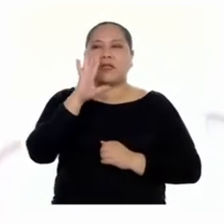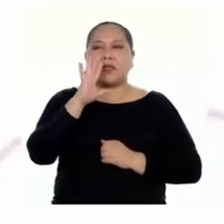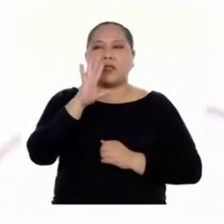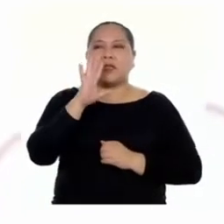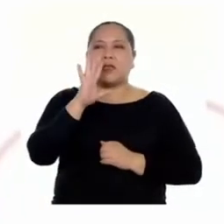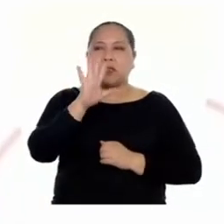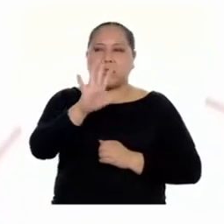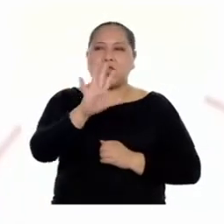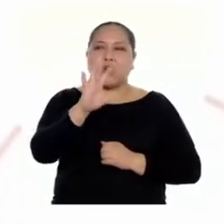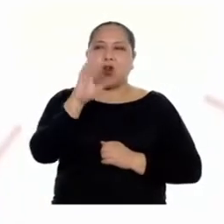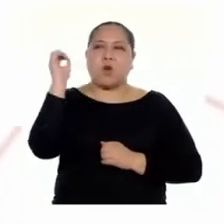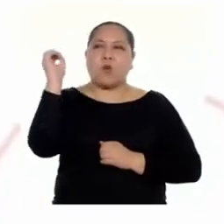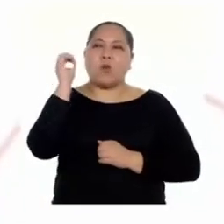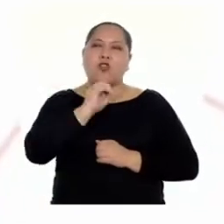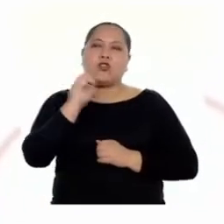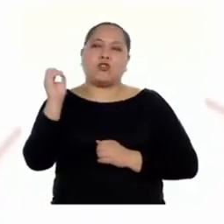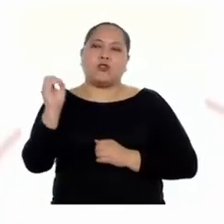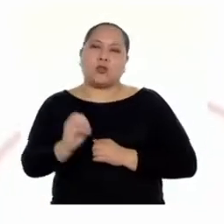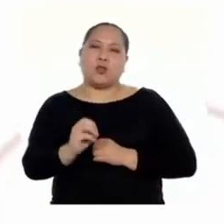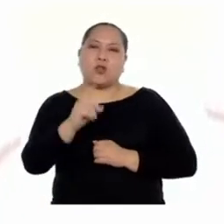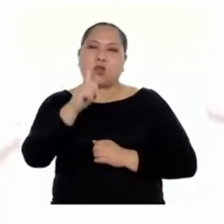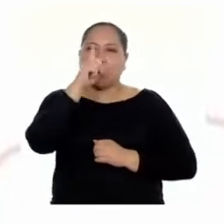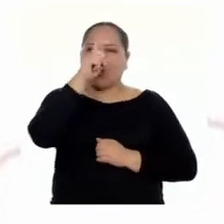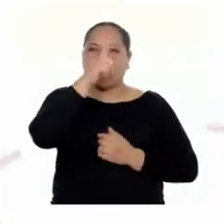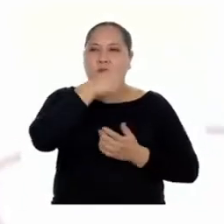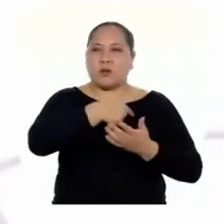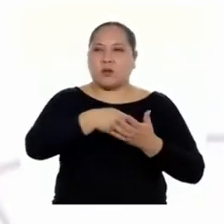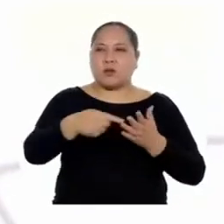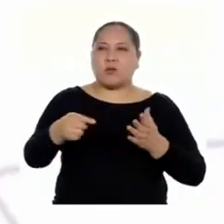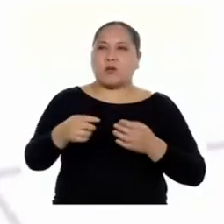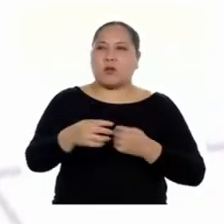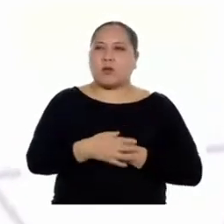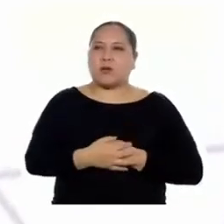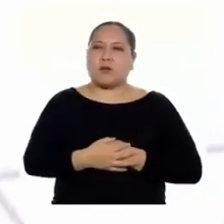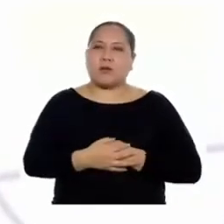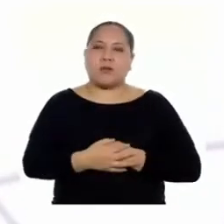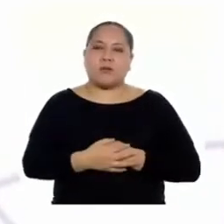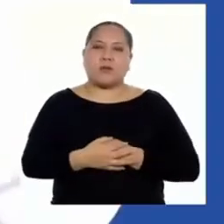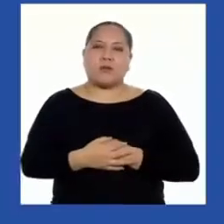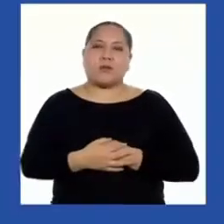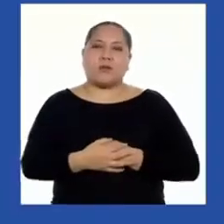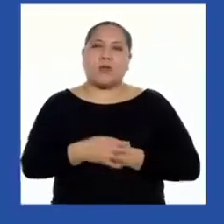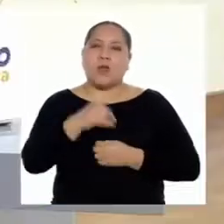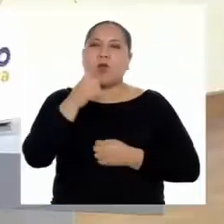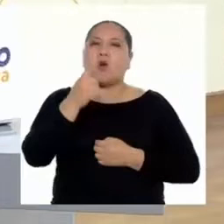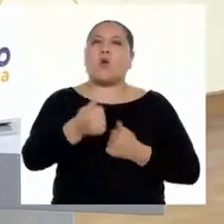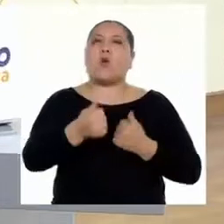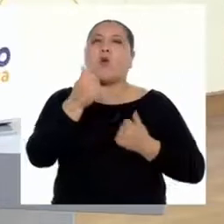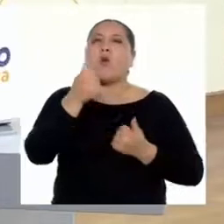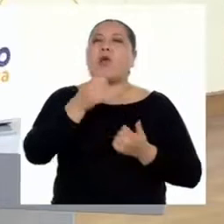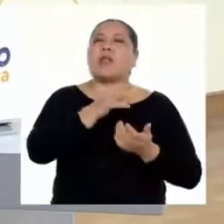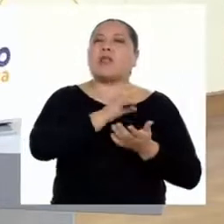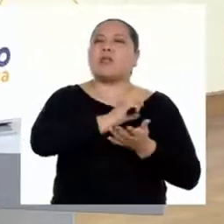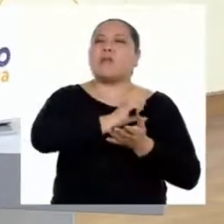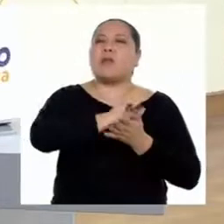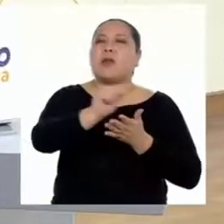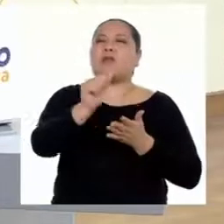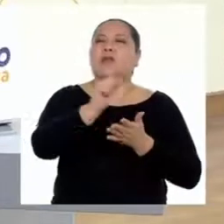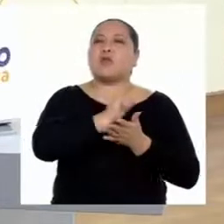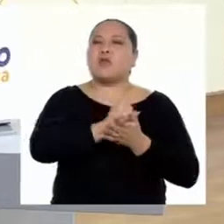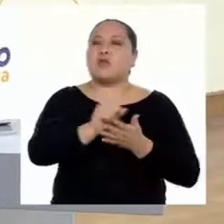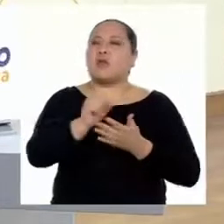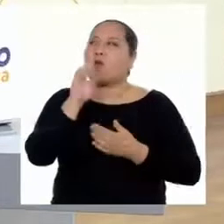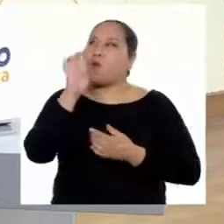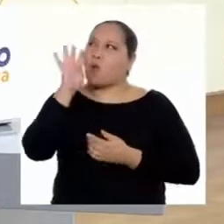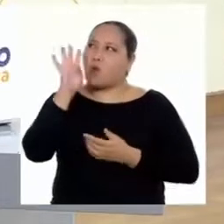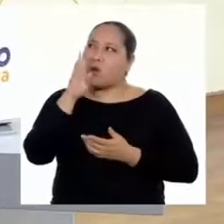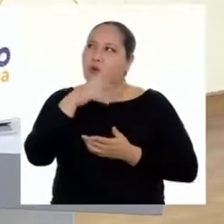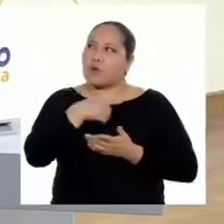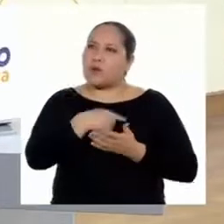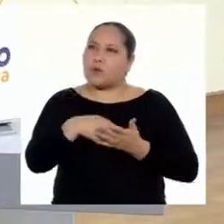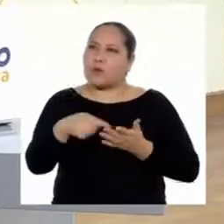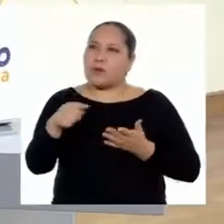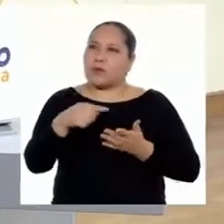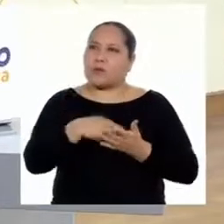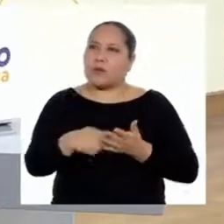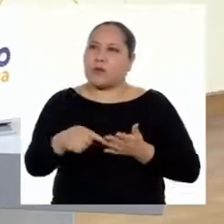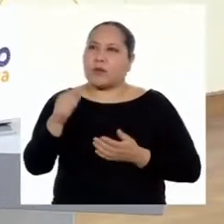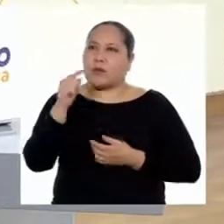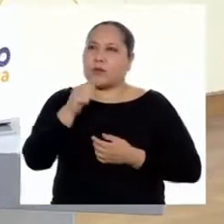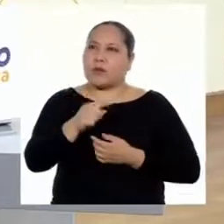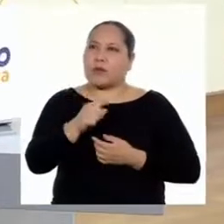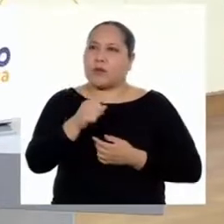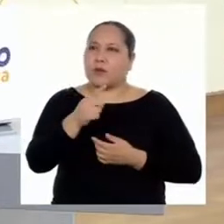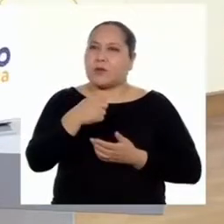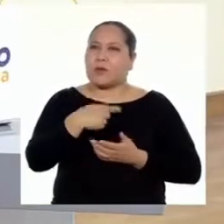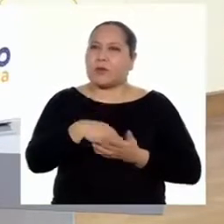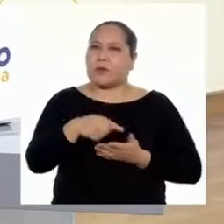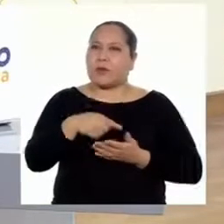semanal. Exactamente. ¿Y podrías decirme cuál es la tasa mensual? En este caso, como son 4 semanas y la tasa